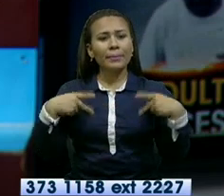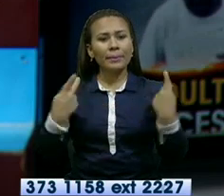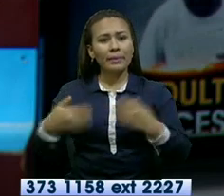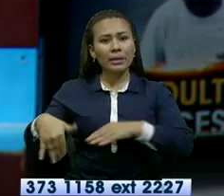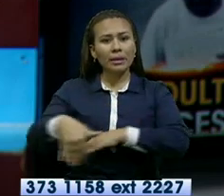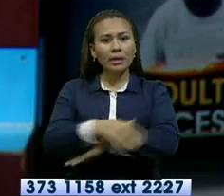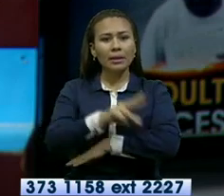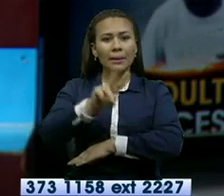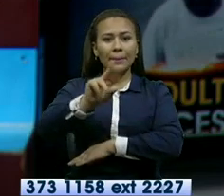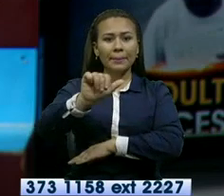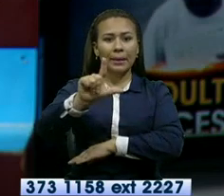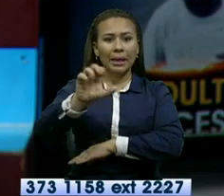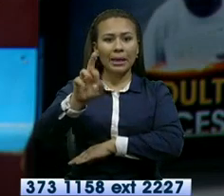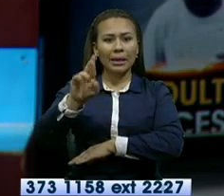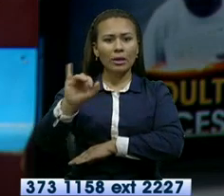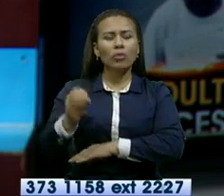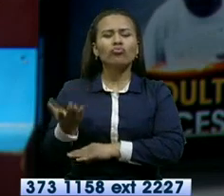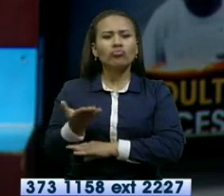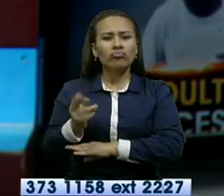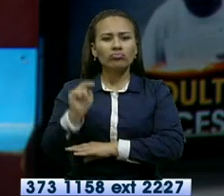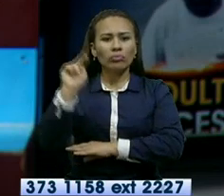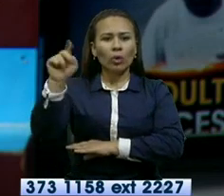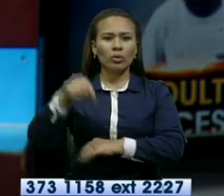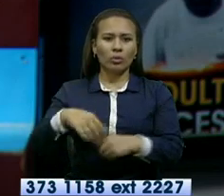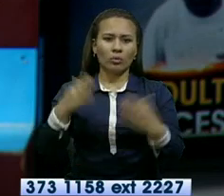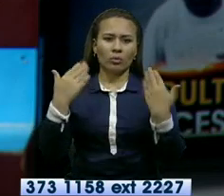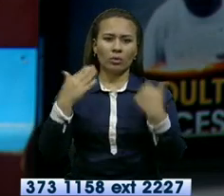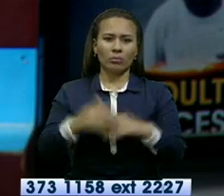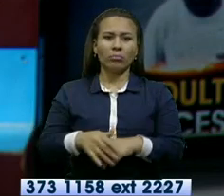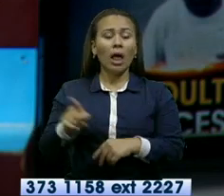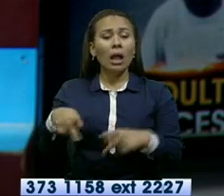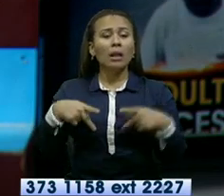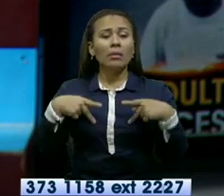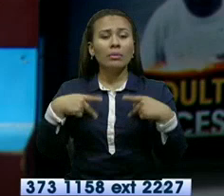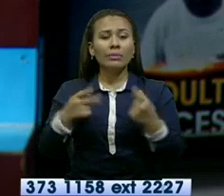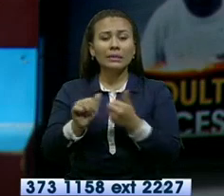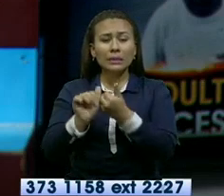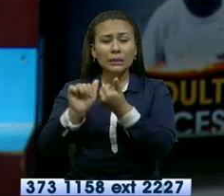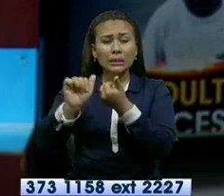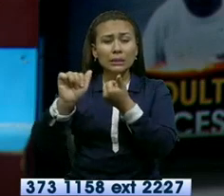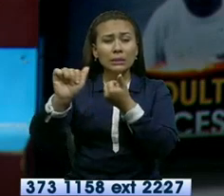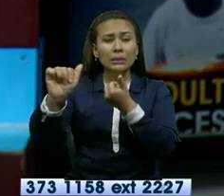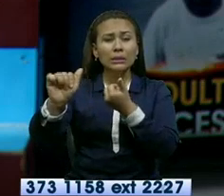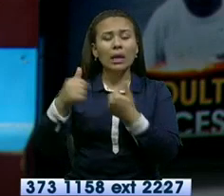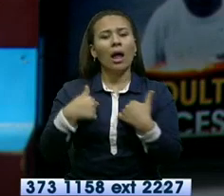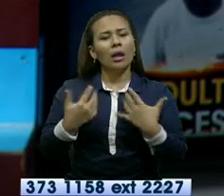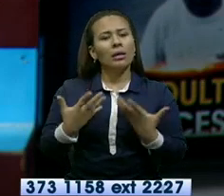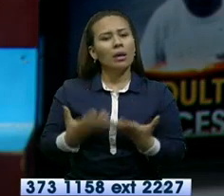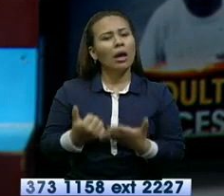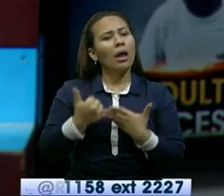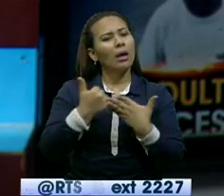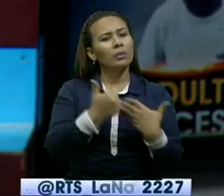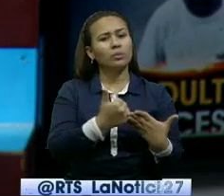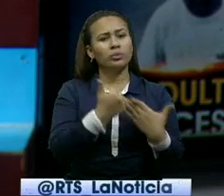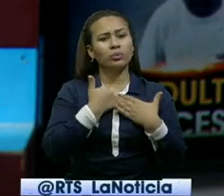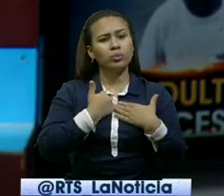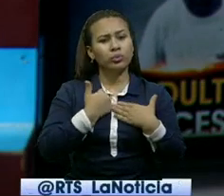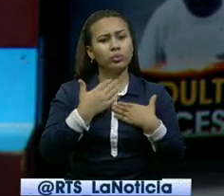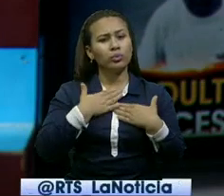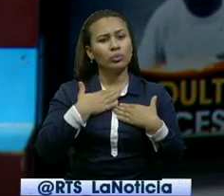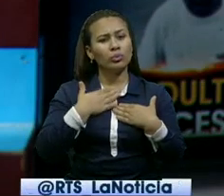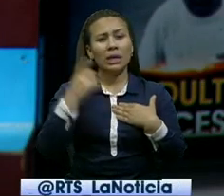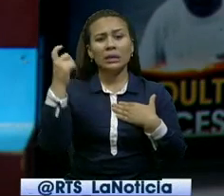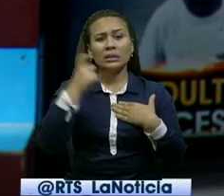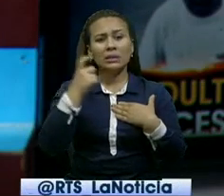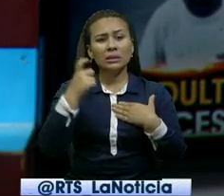Valerio Estacio al noroeste de Guayaquil. Él pide ayuda para poder conseguir otra vivienda que le permita una mejor movilidad, pues no posee